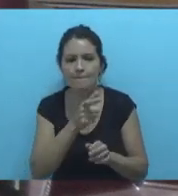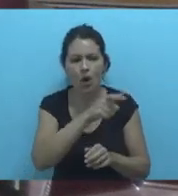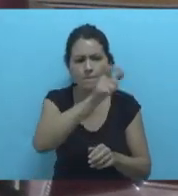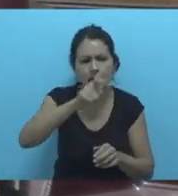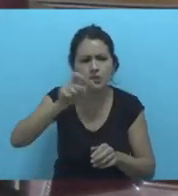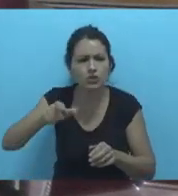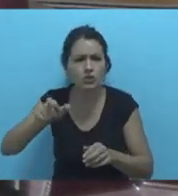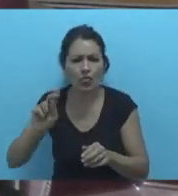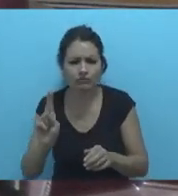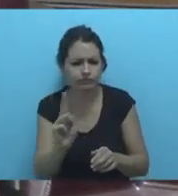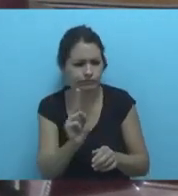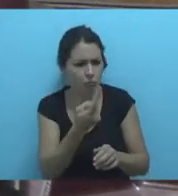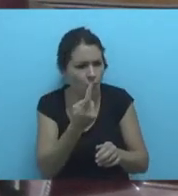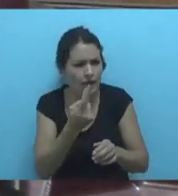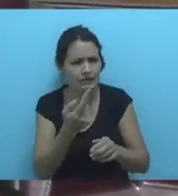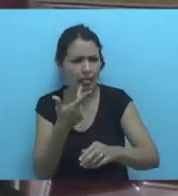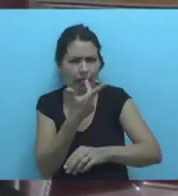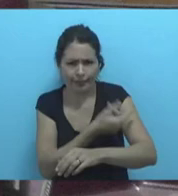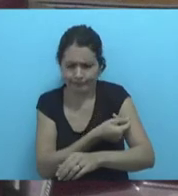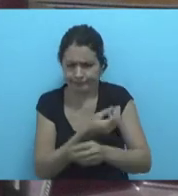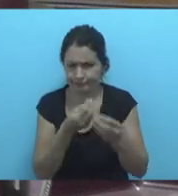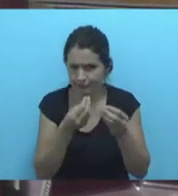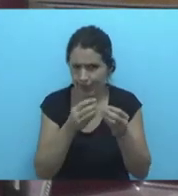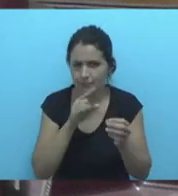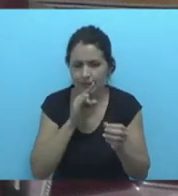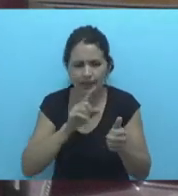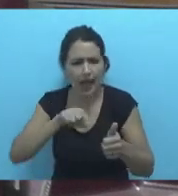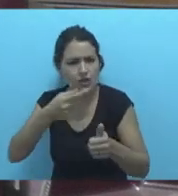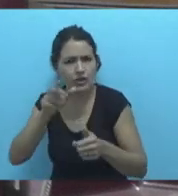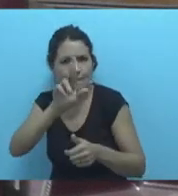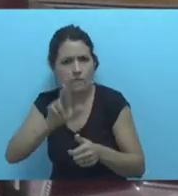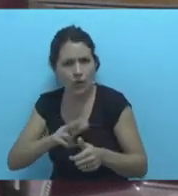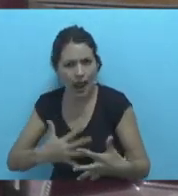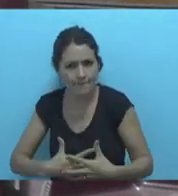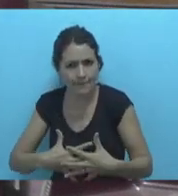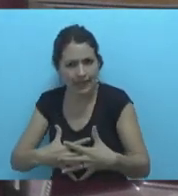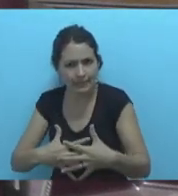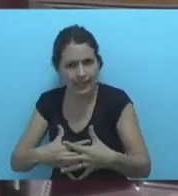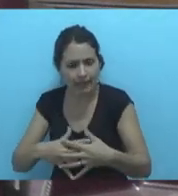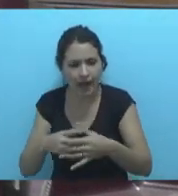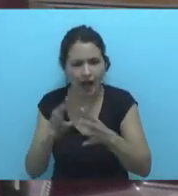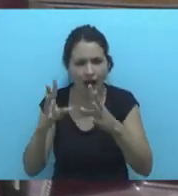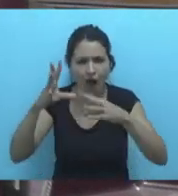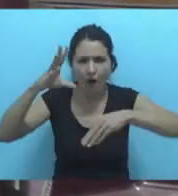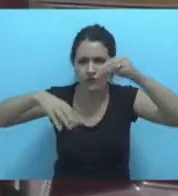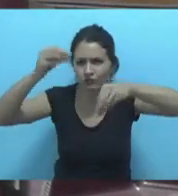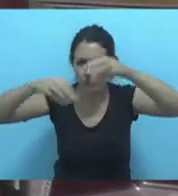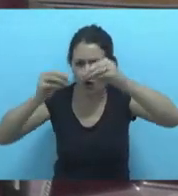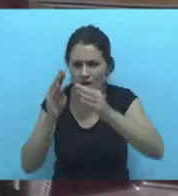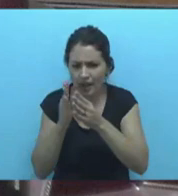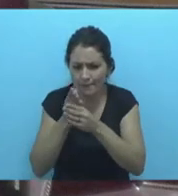mujeres embarazadas se esconden en el monte para que no les ajen sus hijos recién nacidos. En esa Formosa de Gilding